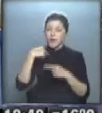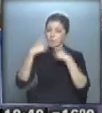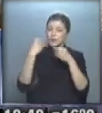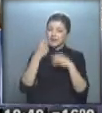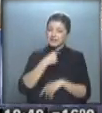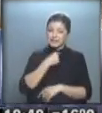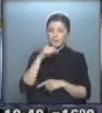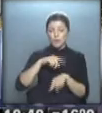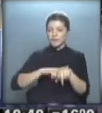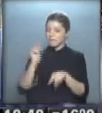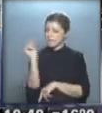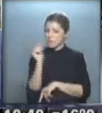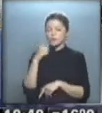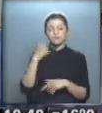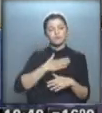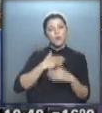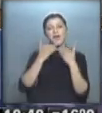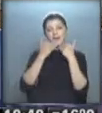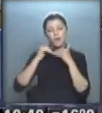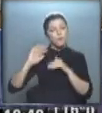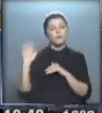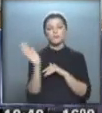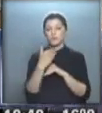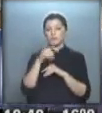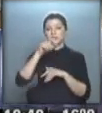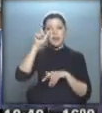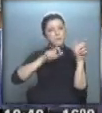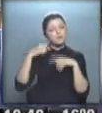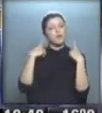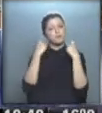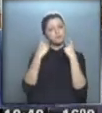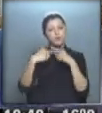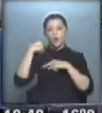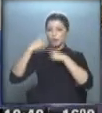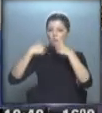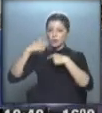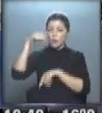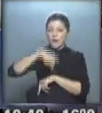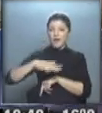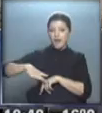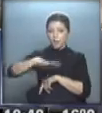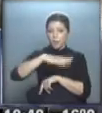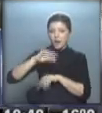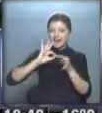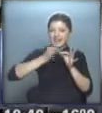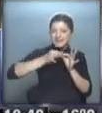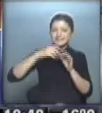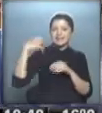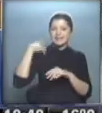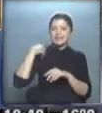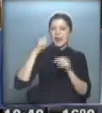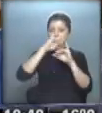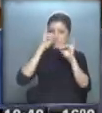tiempo. Bueno, les agradezco mucho. La gente sigue protestando aquí en Balbín, casi General Paz. Gracias.